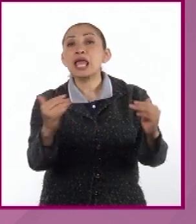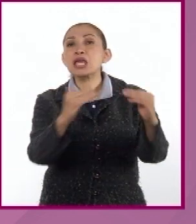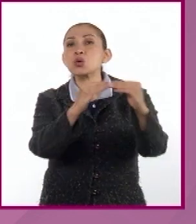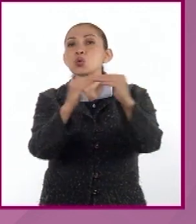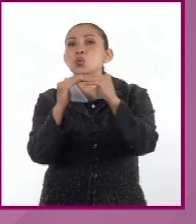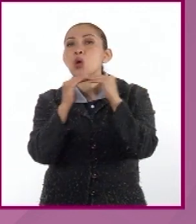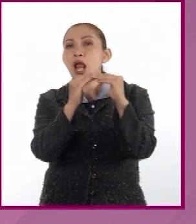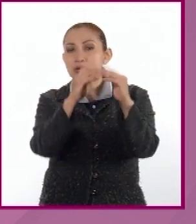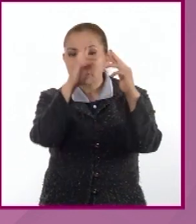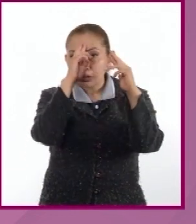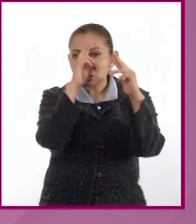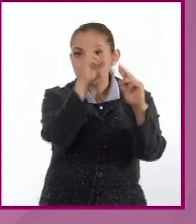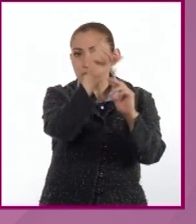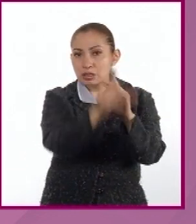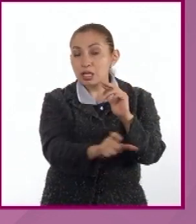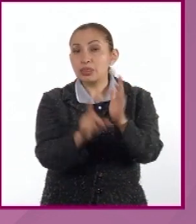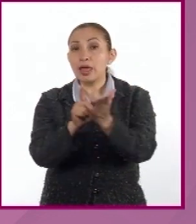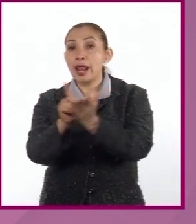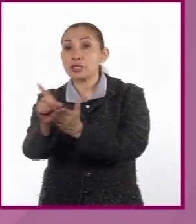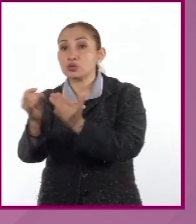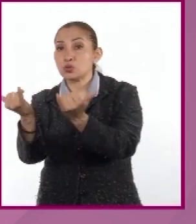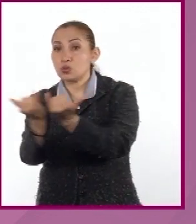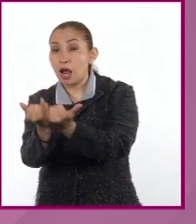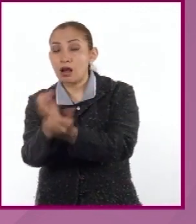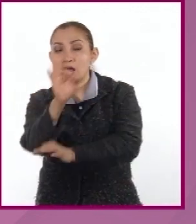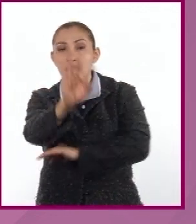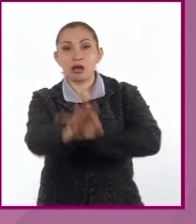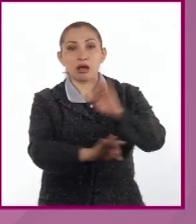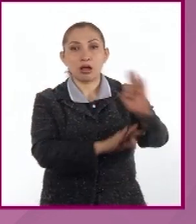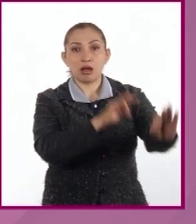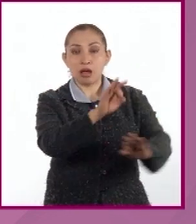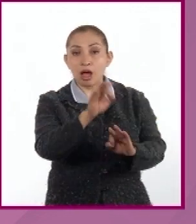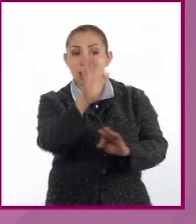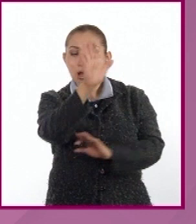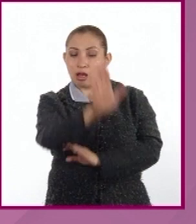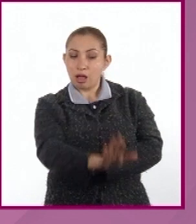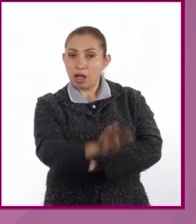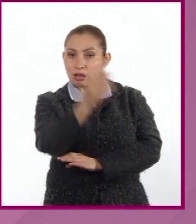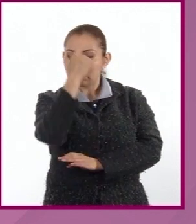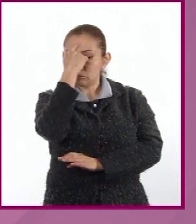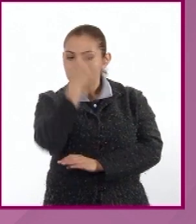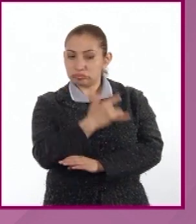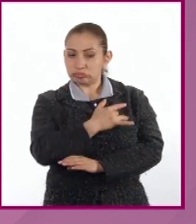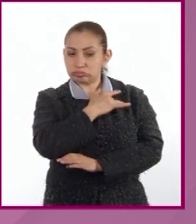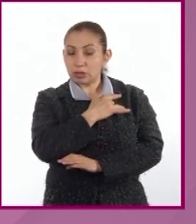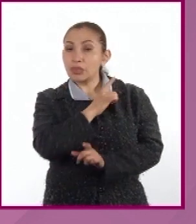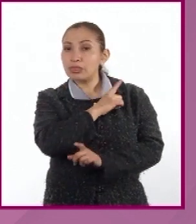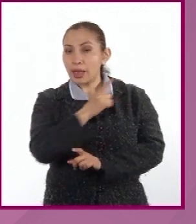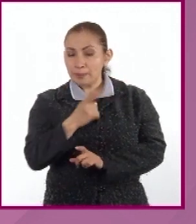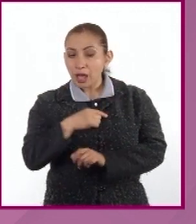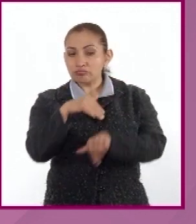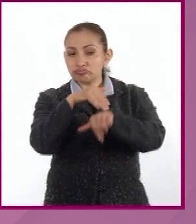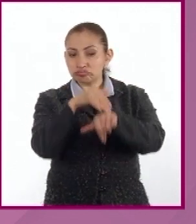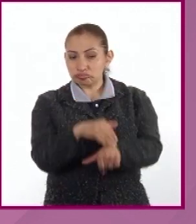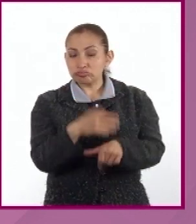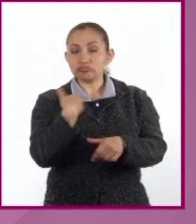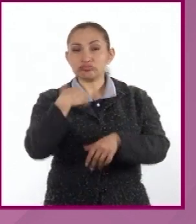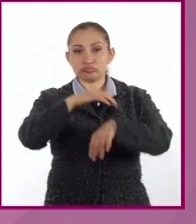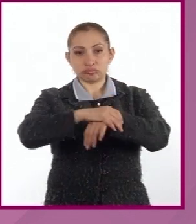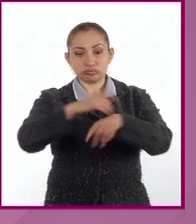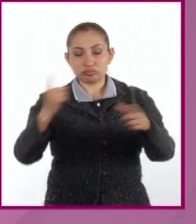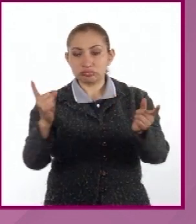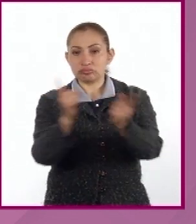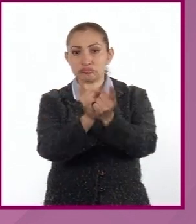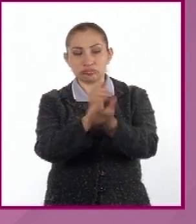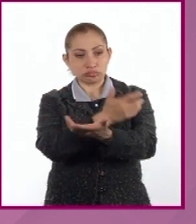en dignidad y derechos, y dotados como están de razón y conciencia, deben comportarse fraternalmente los unos